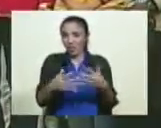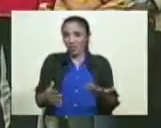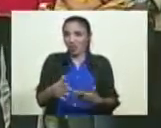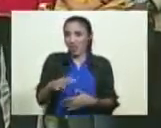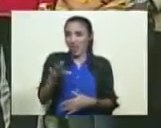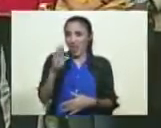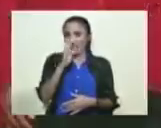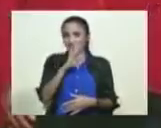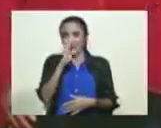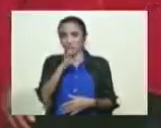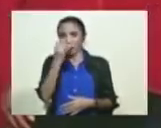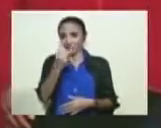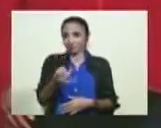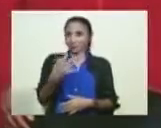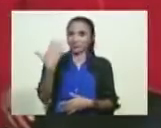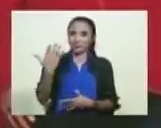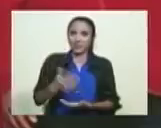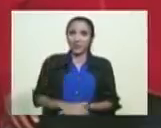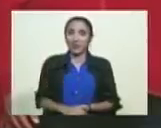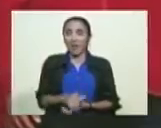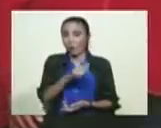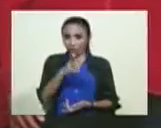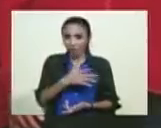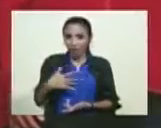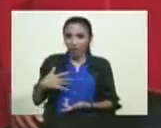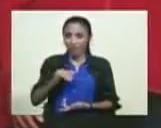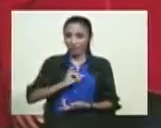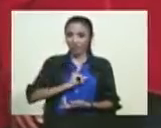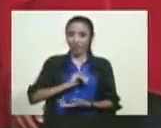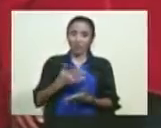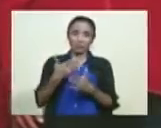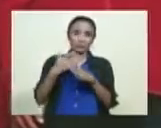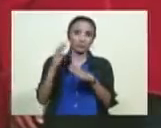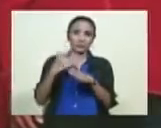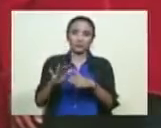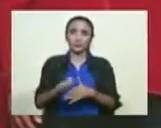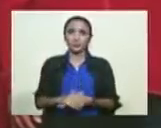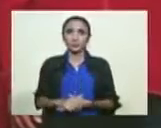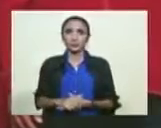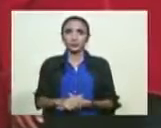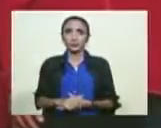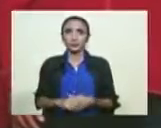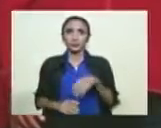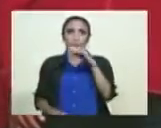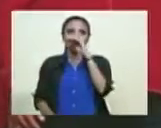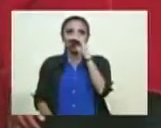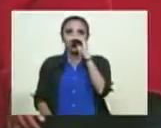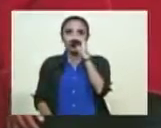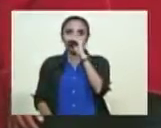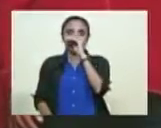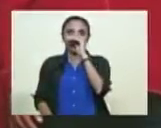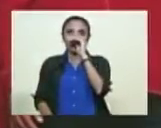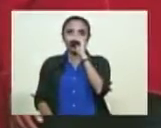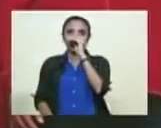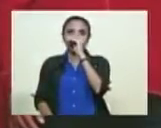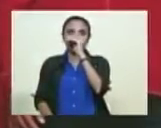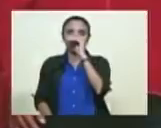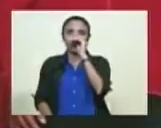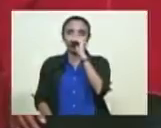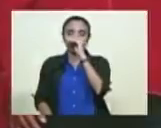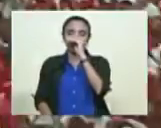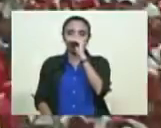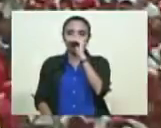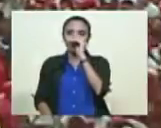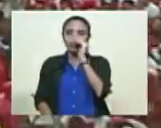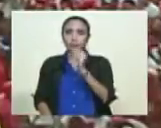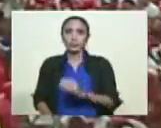vende patria, que aquí hay dignidad. Y que este pueblo no se va a calar jamás un gobierno entreguista,